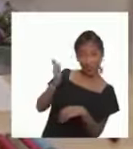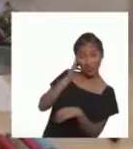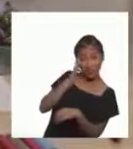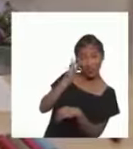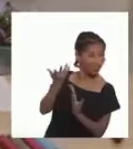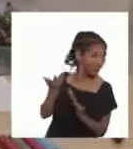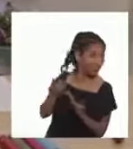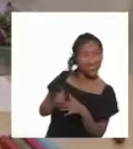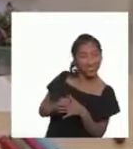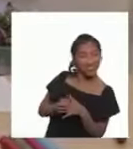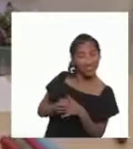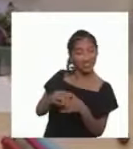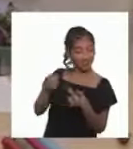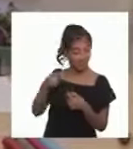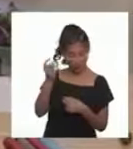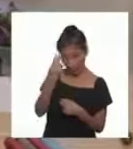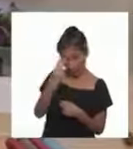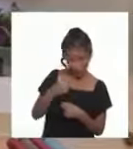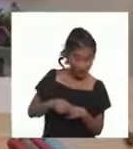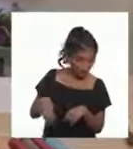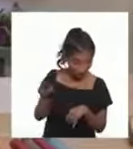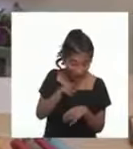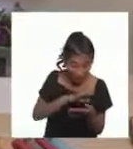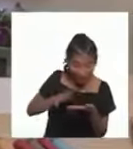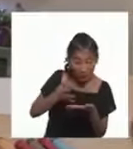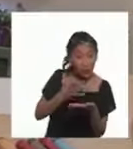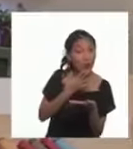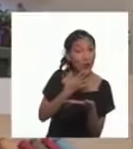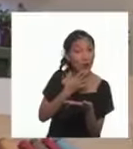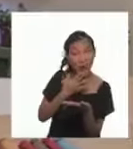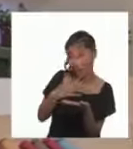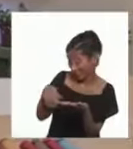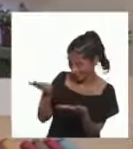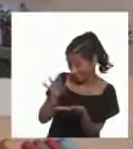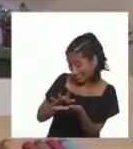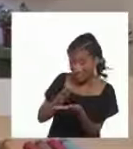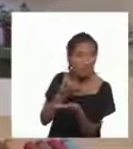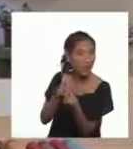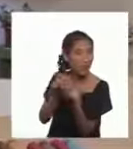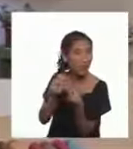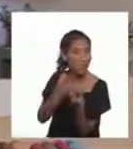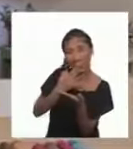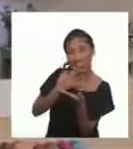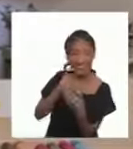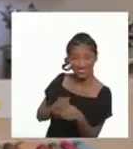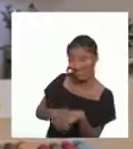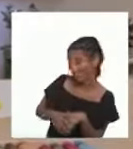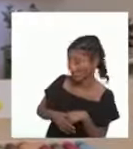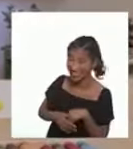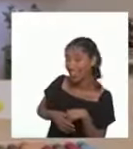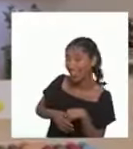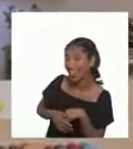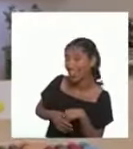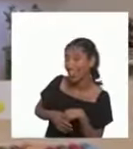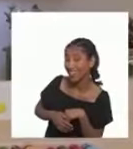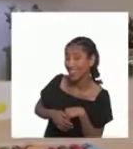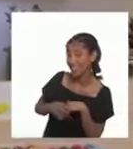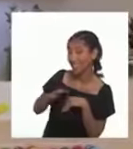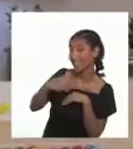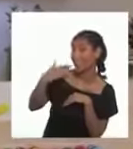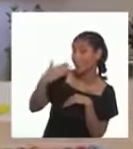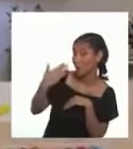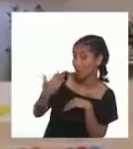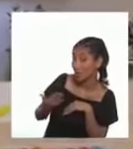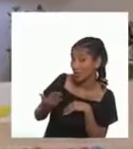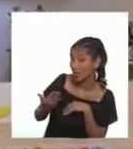qué? Utilizaré, mira, todos estos colores. ¡Son muchos! Uh-huh. Y